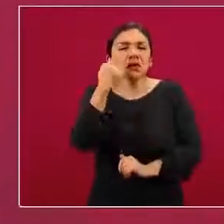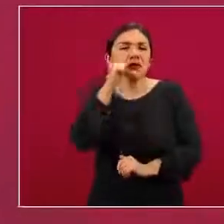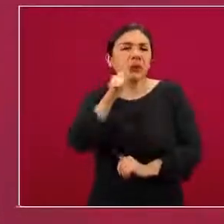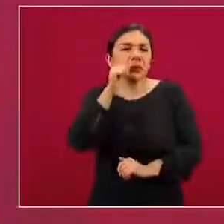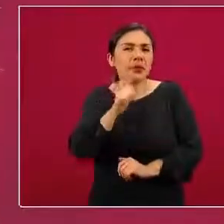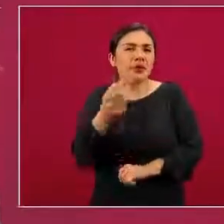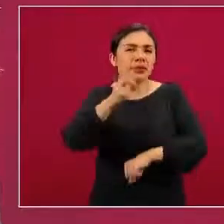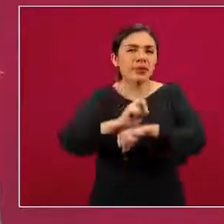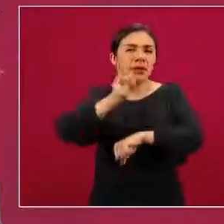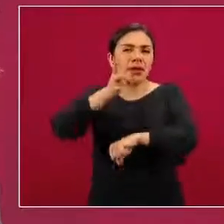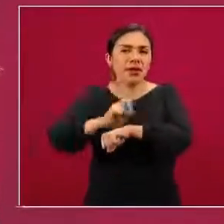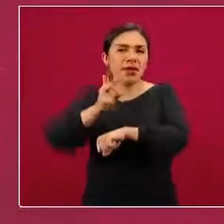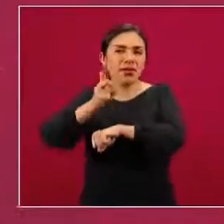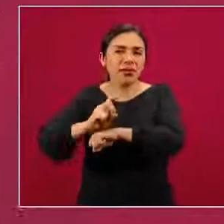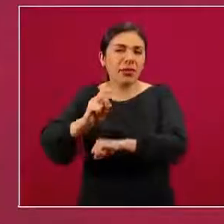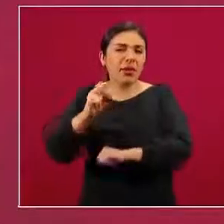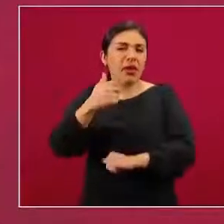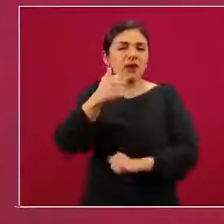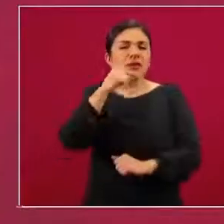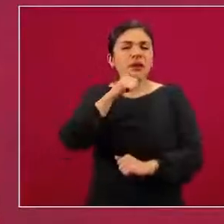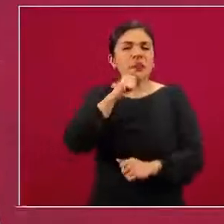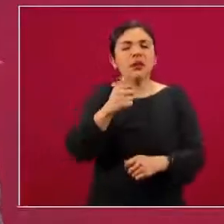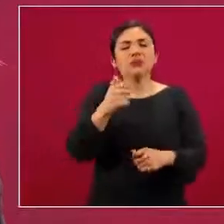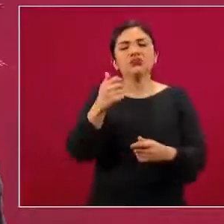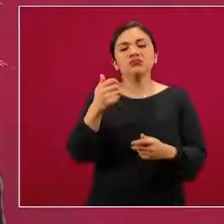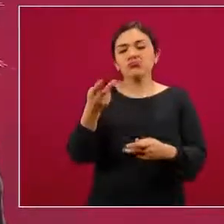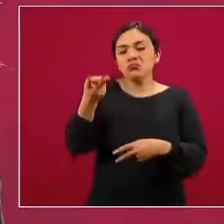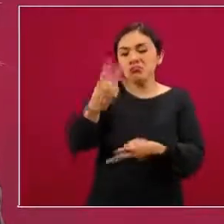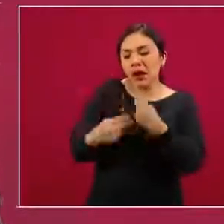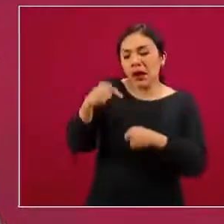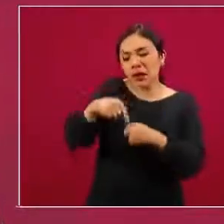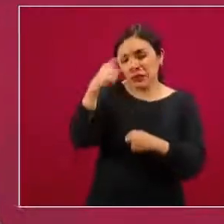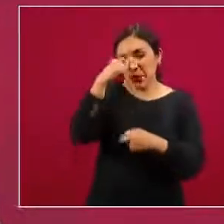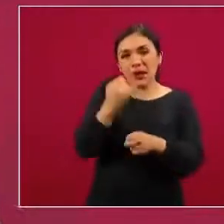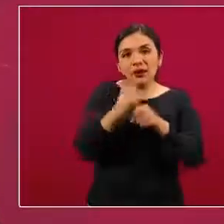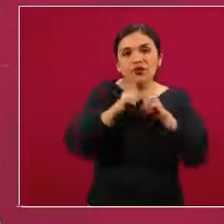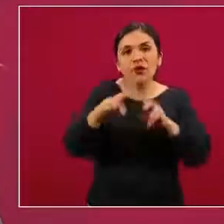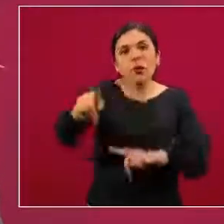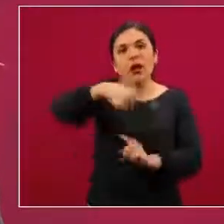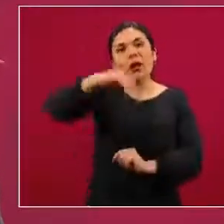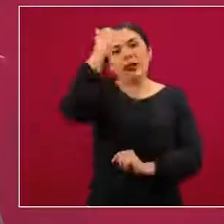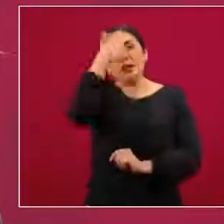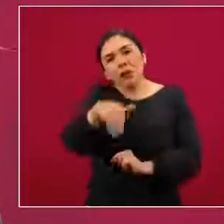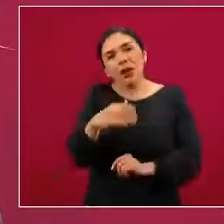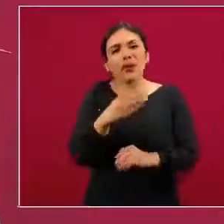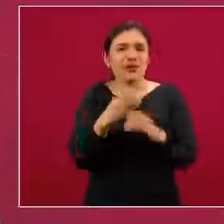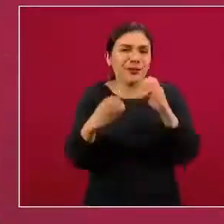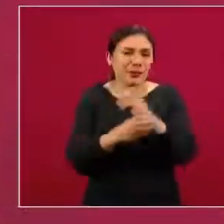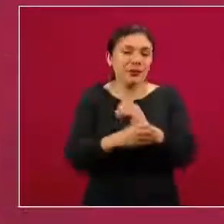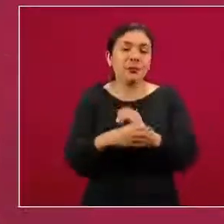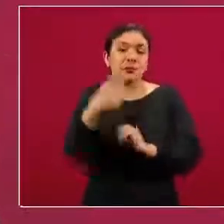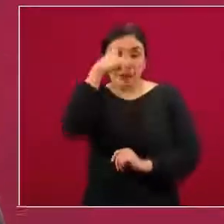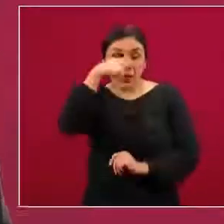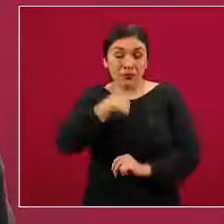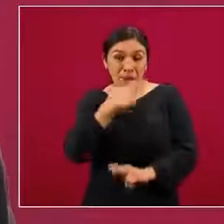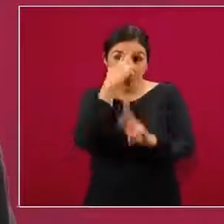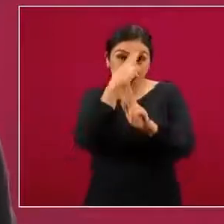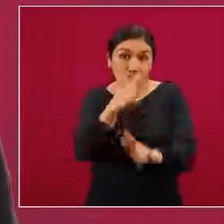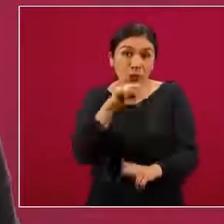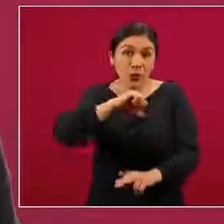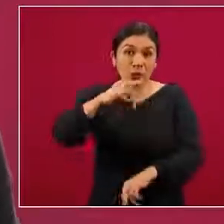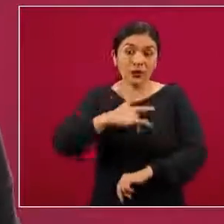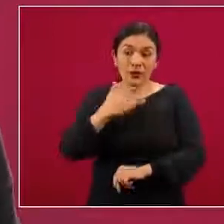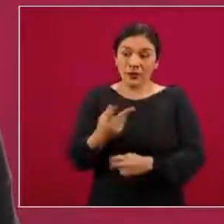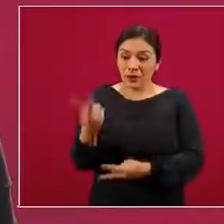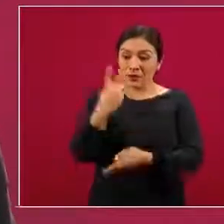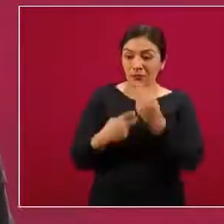cotidiana que venimos a dar cada uno de estos días informativa para ustedes. Es un honor para mí estar